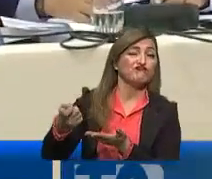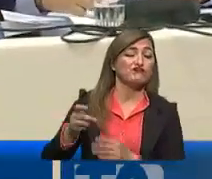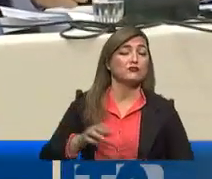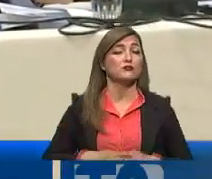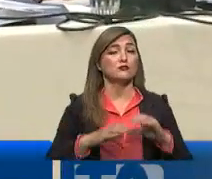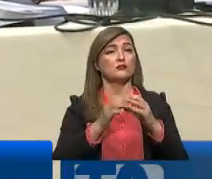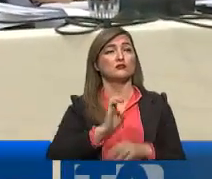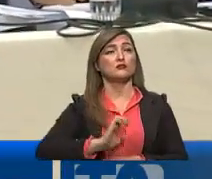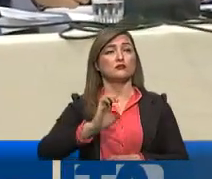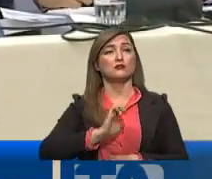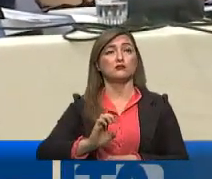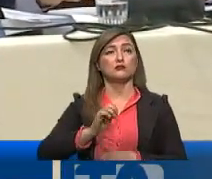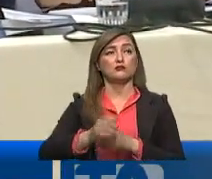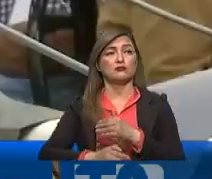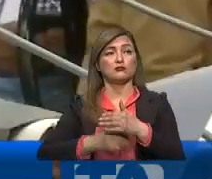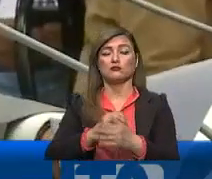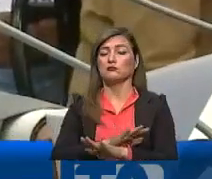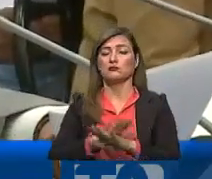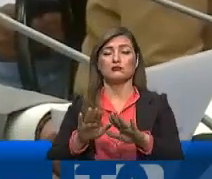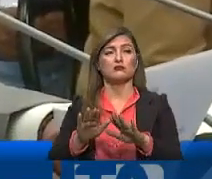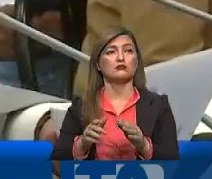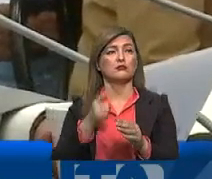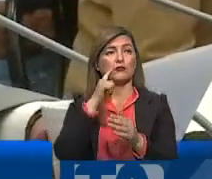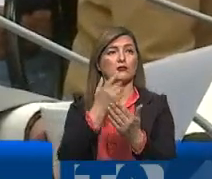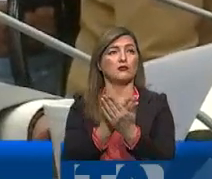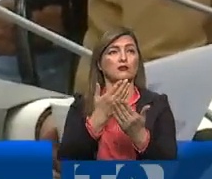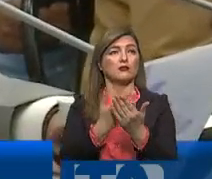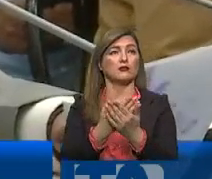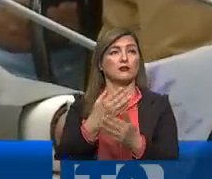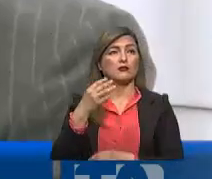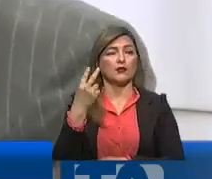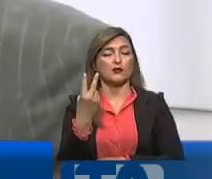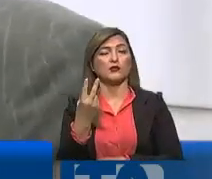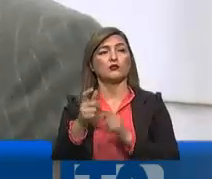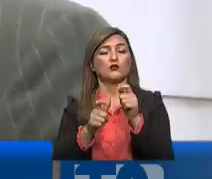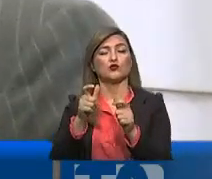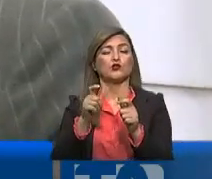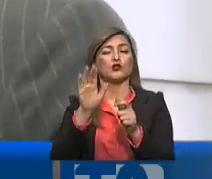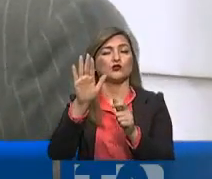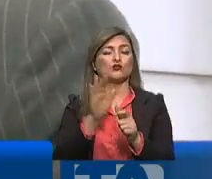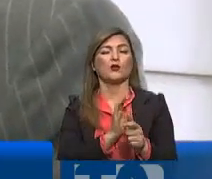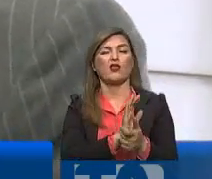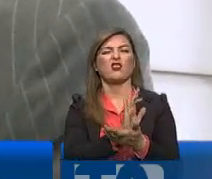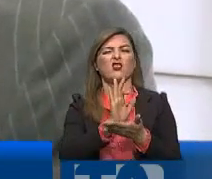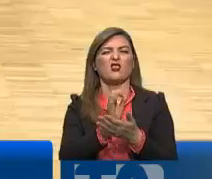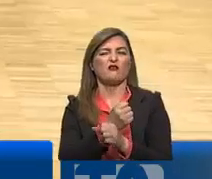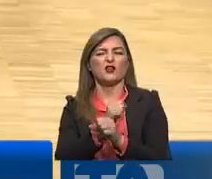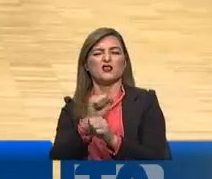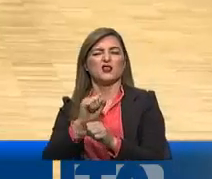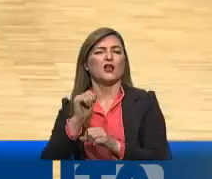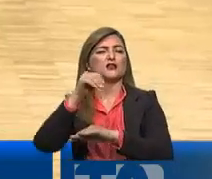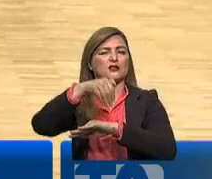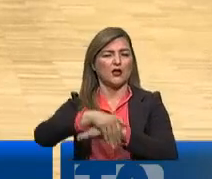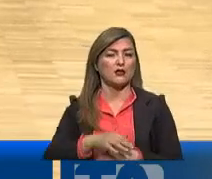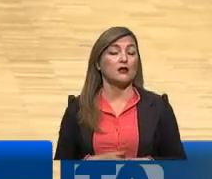Comité de Ética terminará esta fase con la presentación de alegatos de Moreira y de la defensa de Recalde en horas de la tarde. Y luego de eso, el